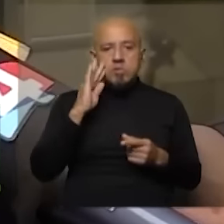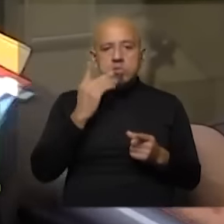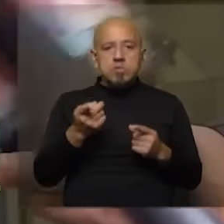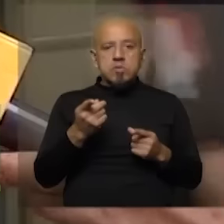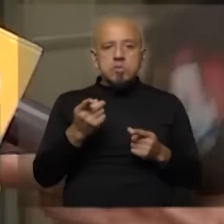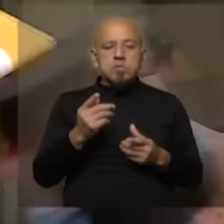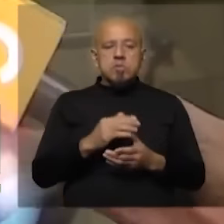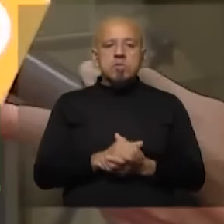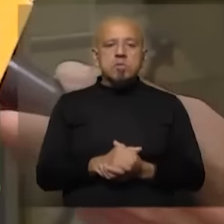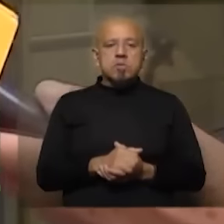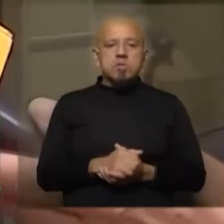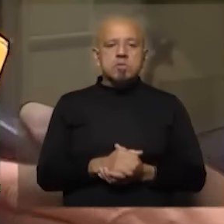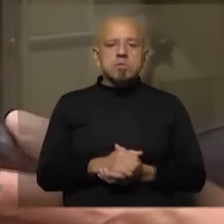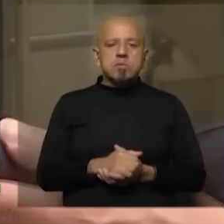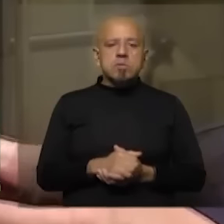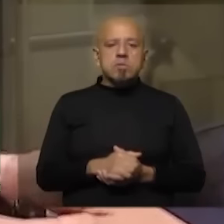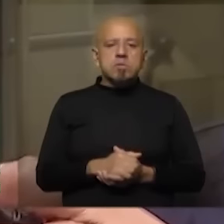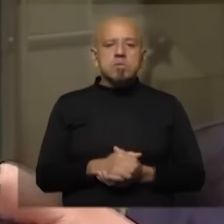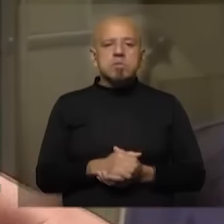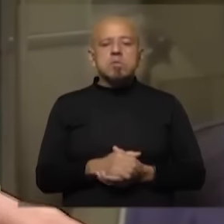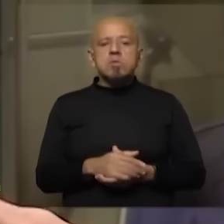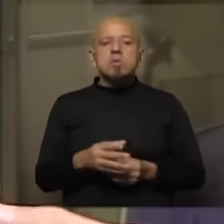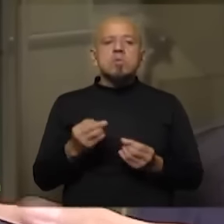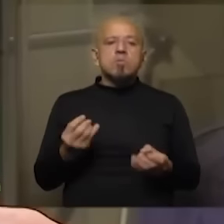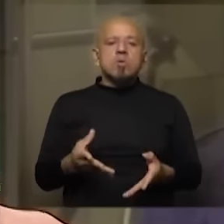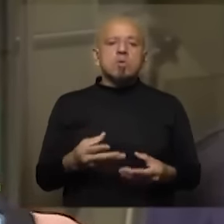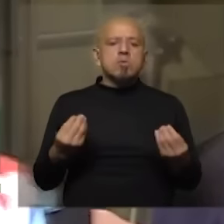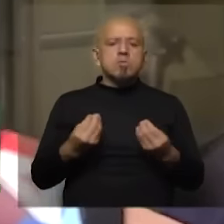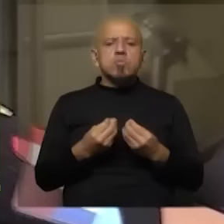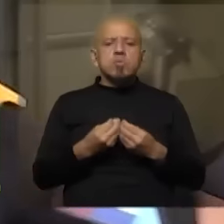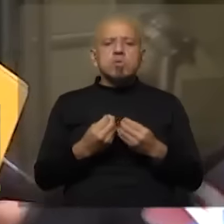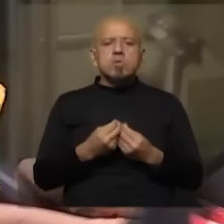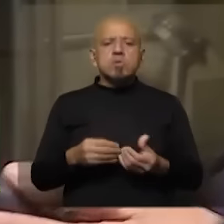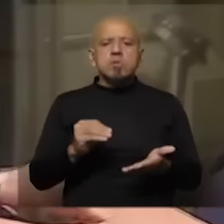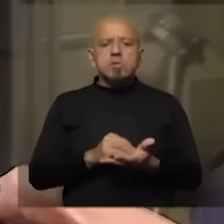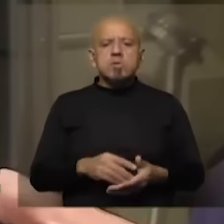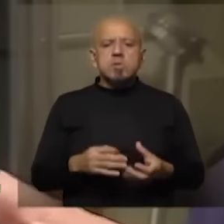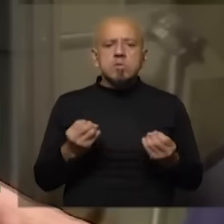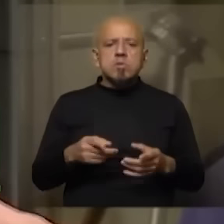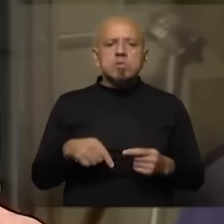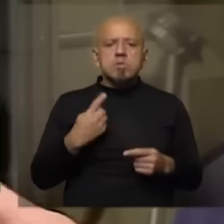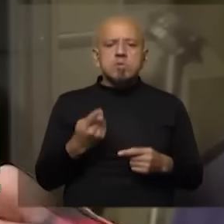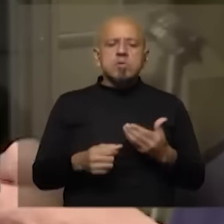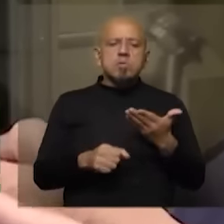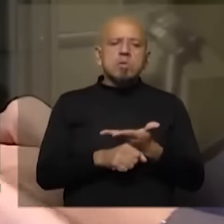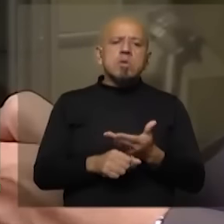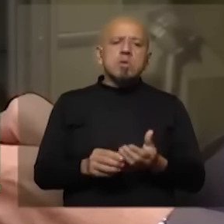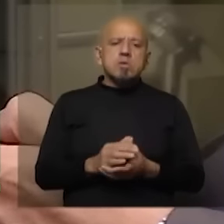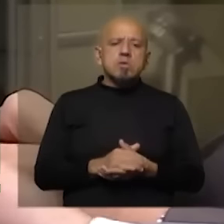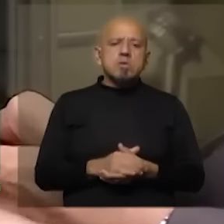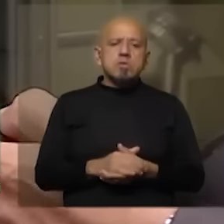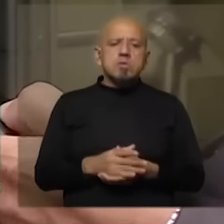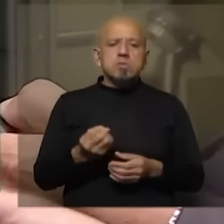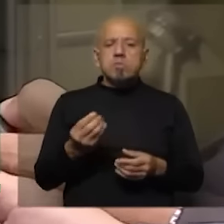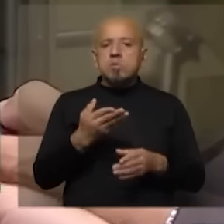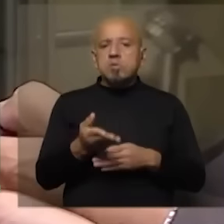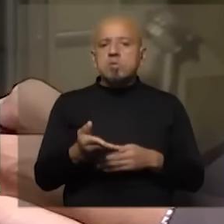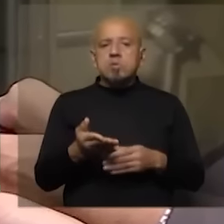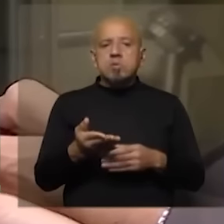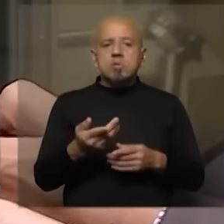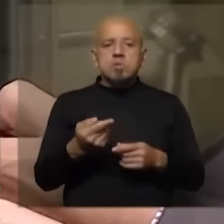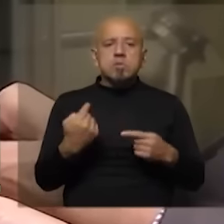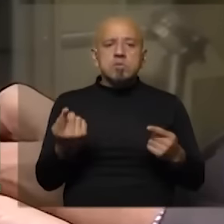electoral, ¿no? ¿Por qué insistió tanto Acuña tantas veces ante Astesiano? ¿Era porque la otra persona le insistía a él? Porque se lo pidieron y porque la